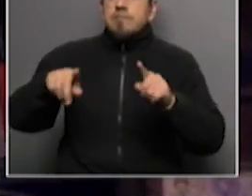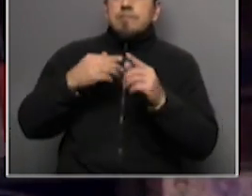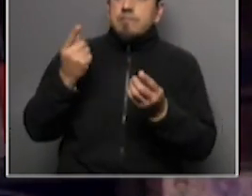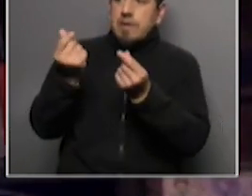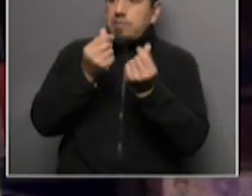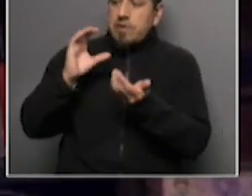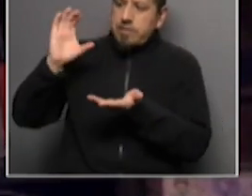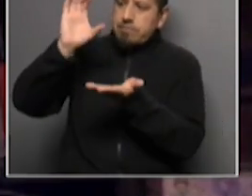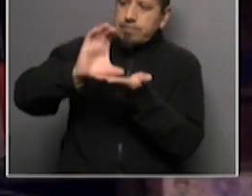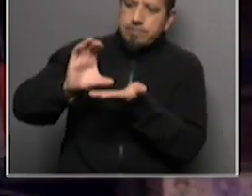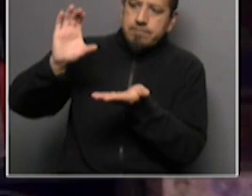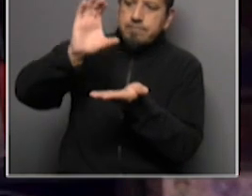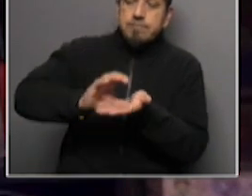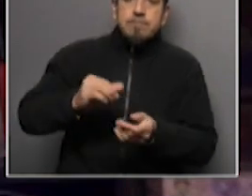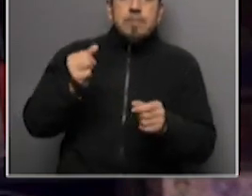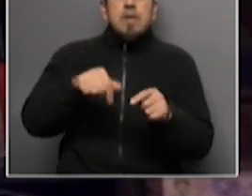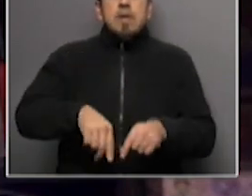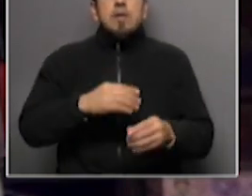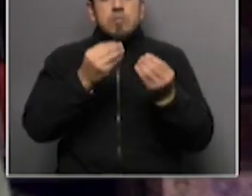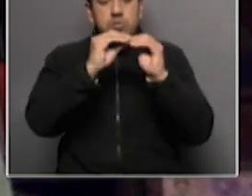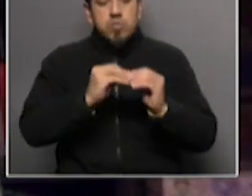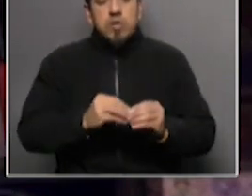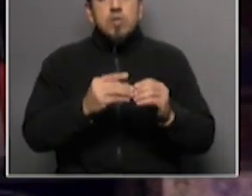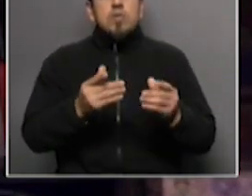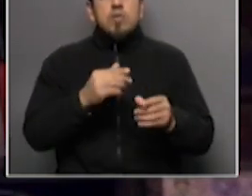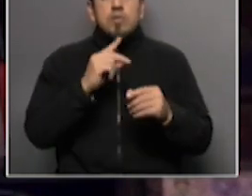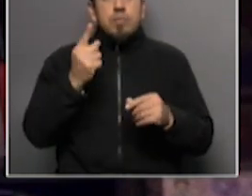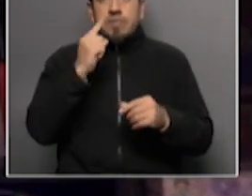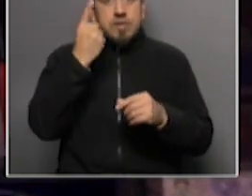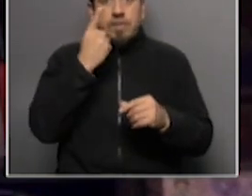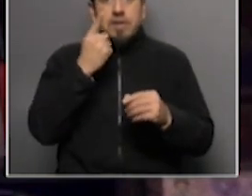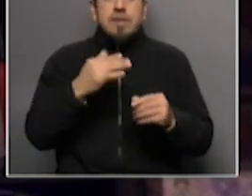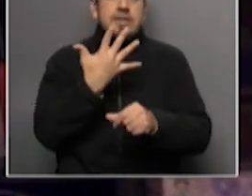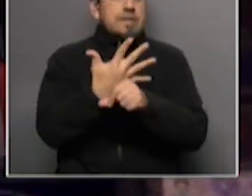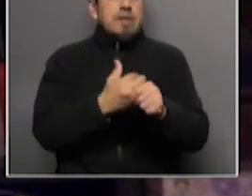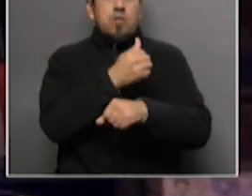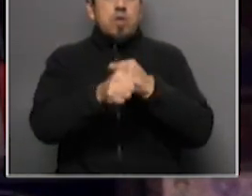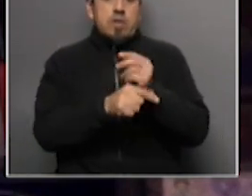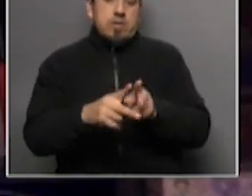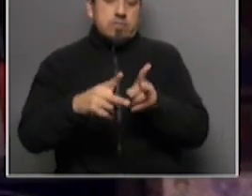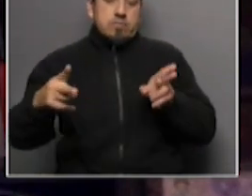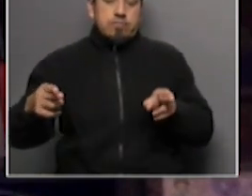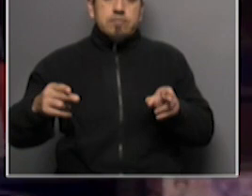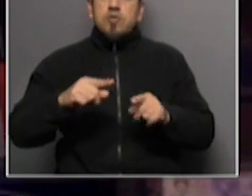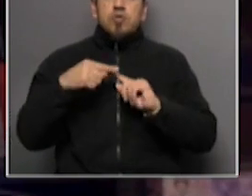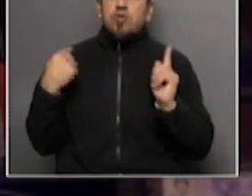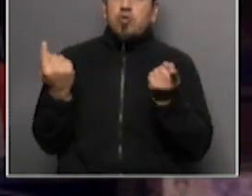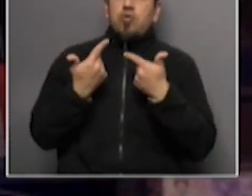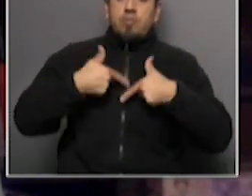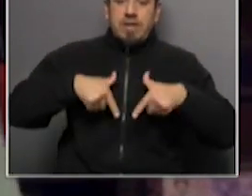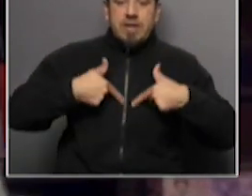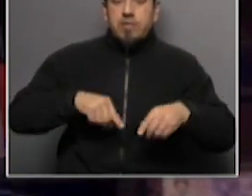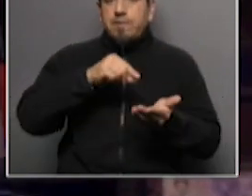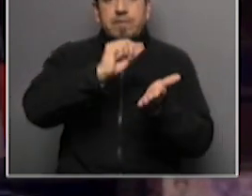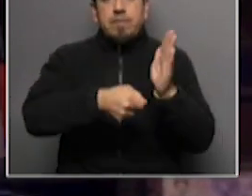en el presupuesto nacional. El presupuesto nacional es quinquenal. Y en este caso, el proyecto de ley fue firmado por todo el Consejo de Ministros, fue